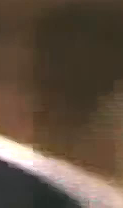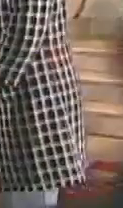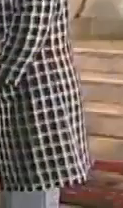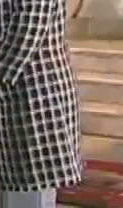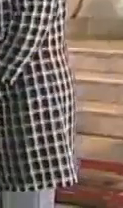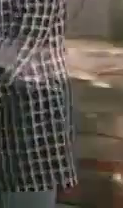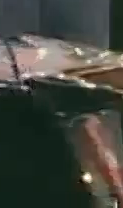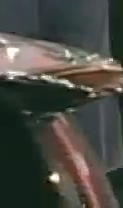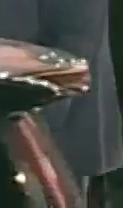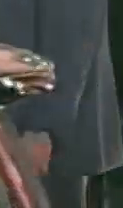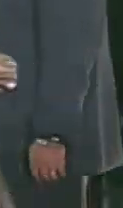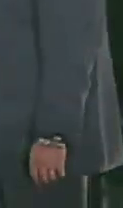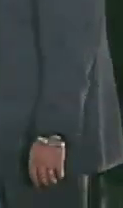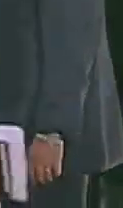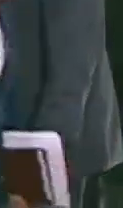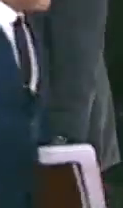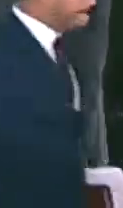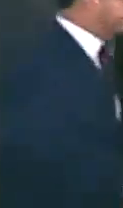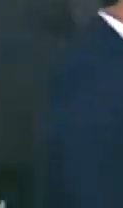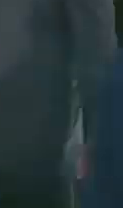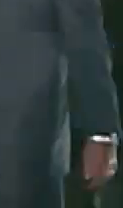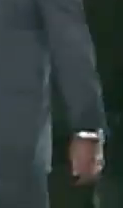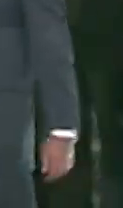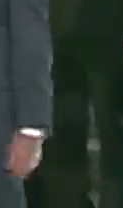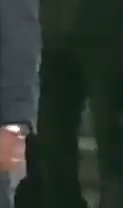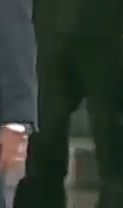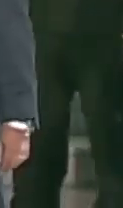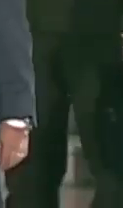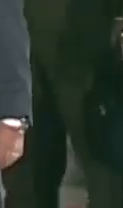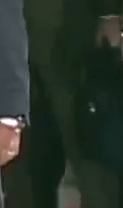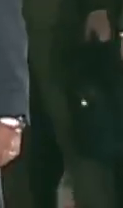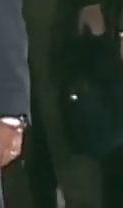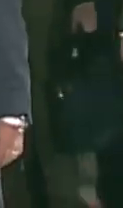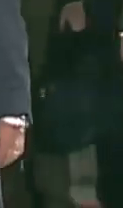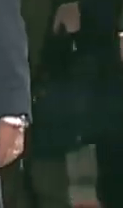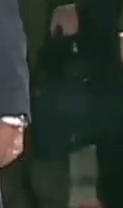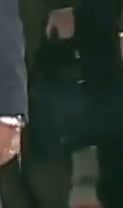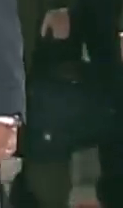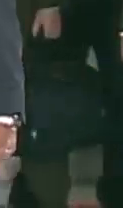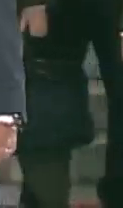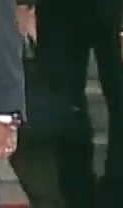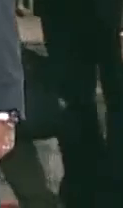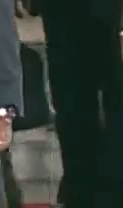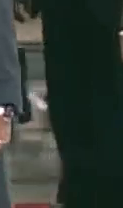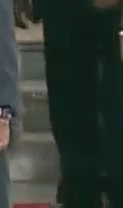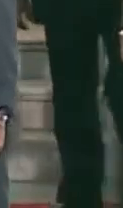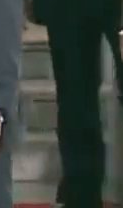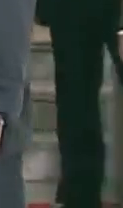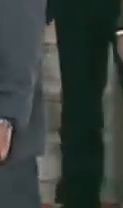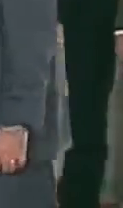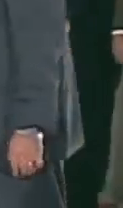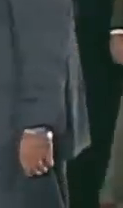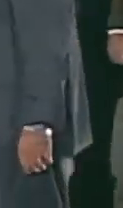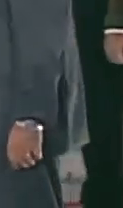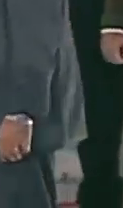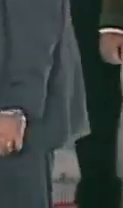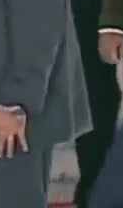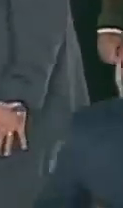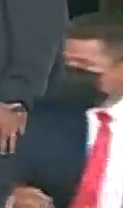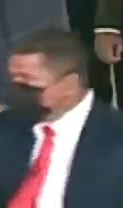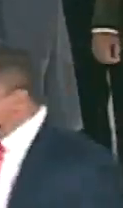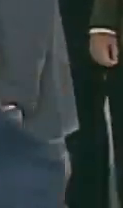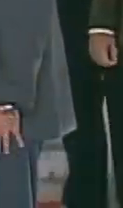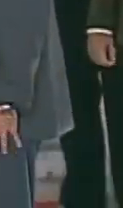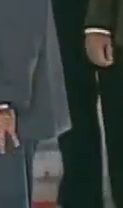Belice, al ministro para Relaciones Exteriores, Carlos Faría, y esta agenda amplia, intensa, que han sostenido durante